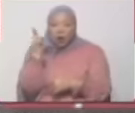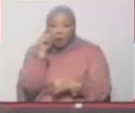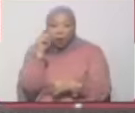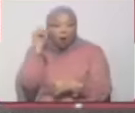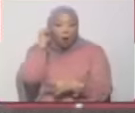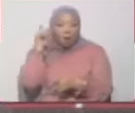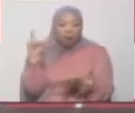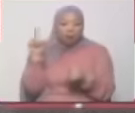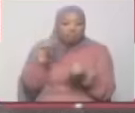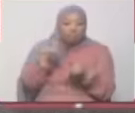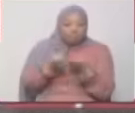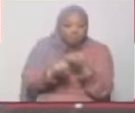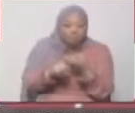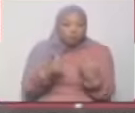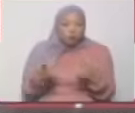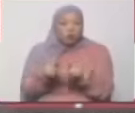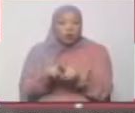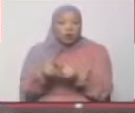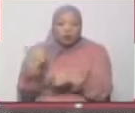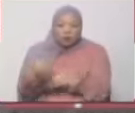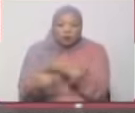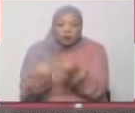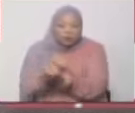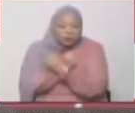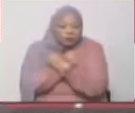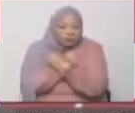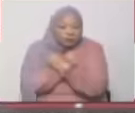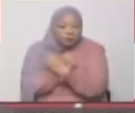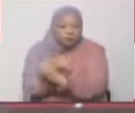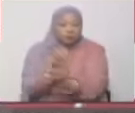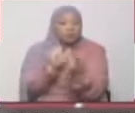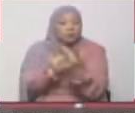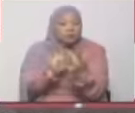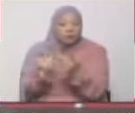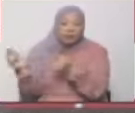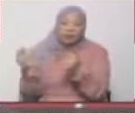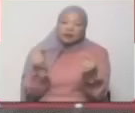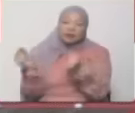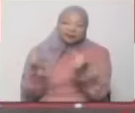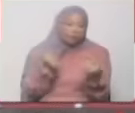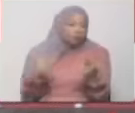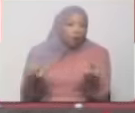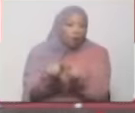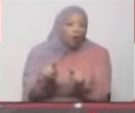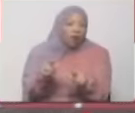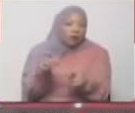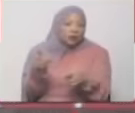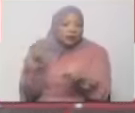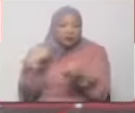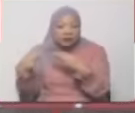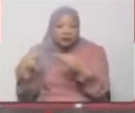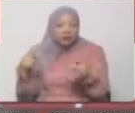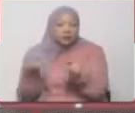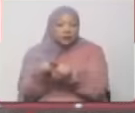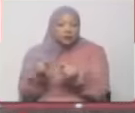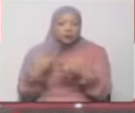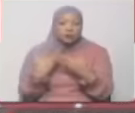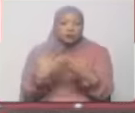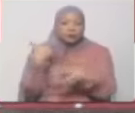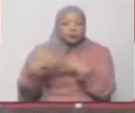que hay que construirlo con amor, con cercanía, con diálogo, con acción permanente